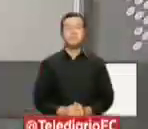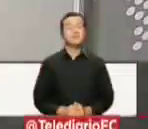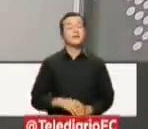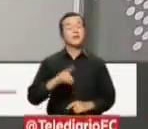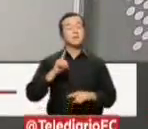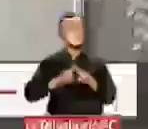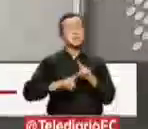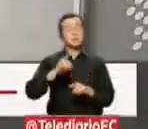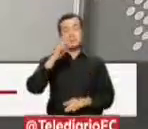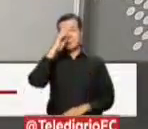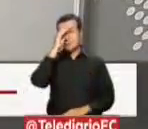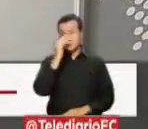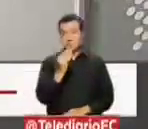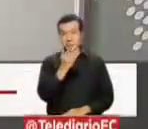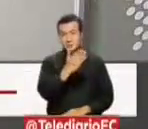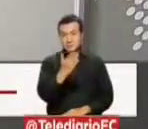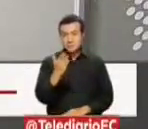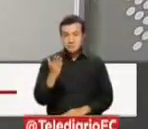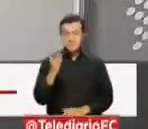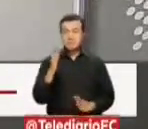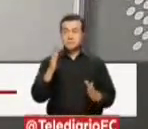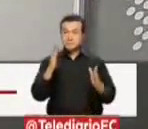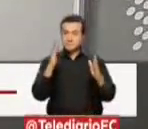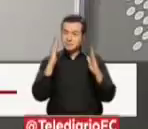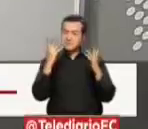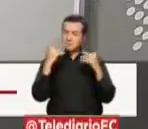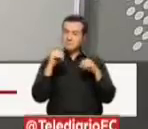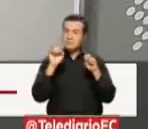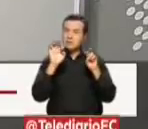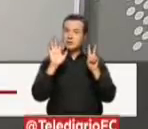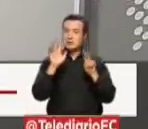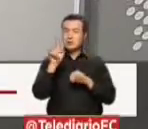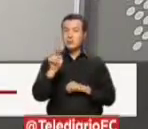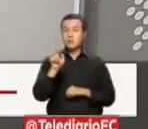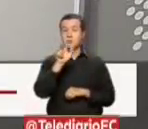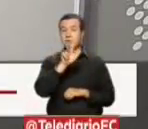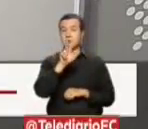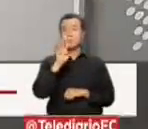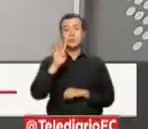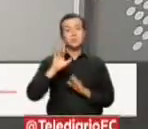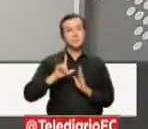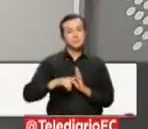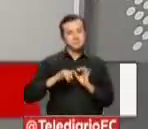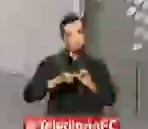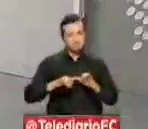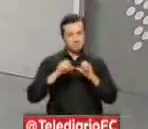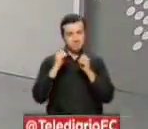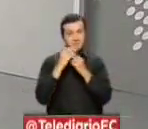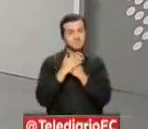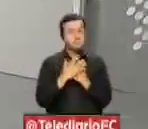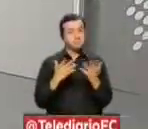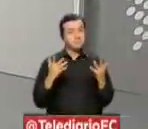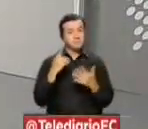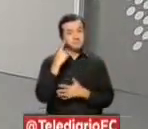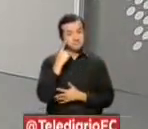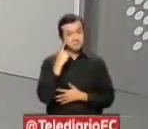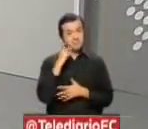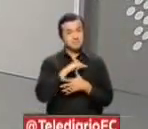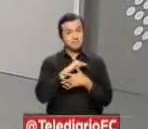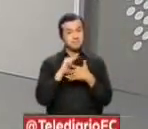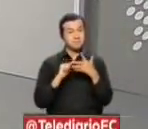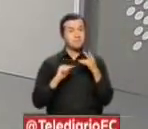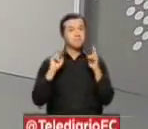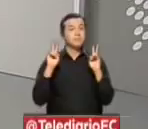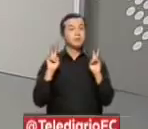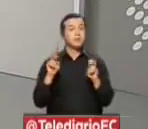Amigos, muy buenos días. Seguimos con ustedes en Telediario. Son las 7:34. Continuamos con más información, revisando distintos